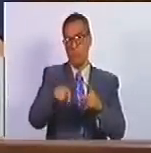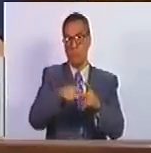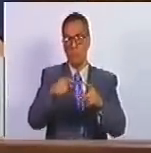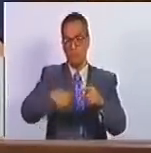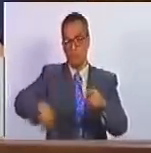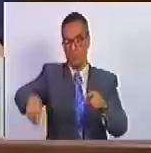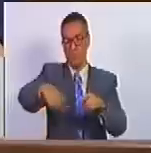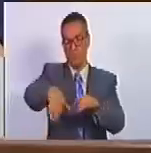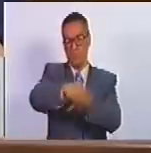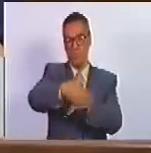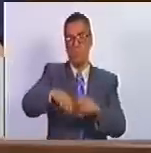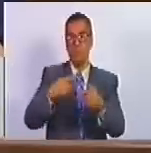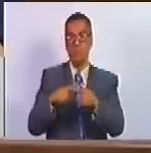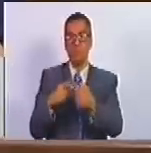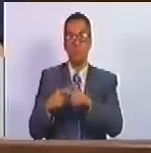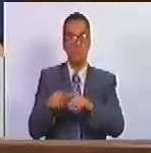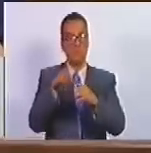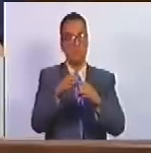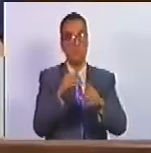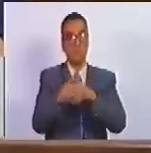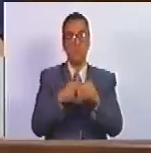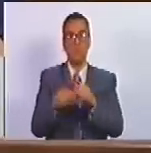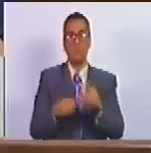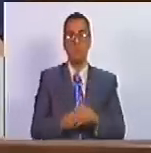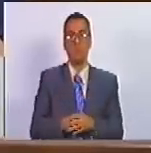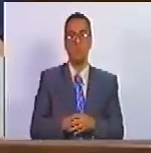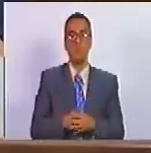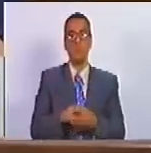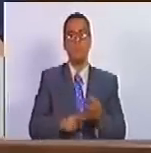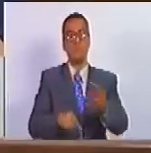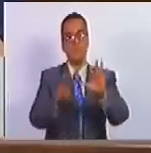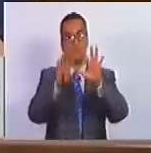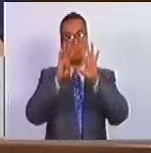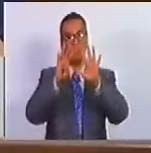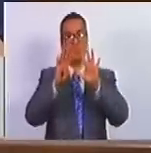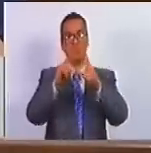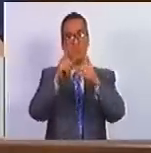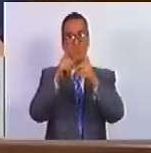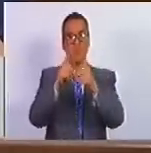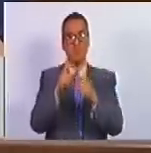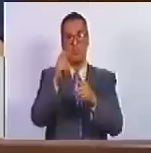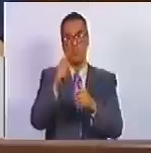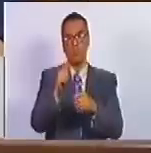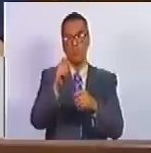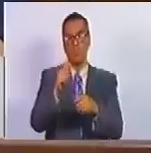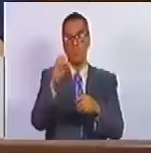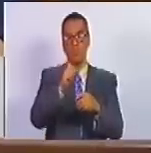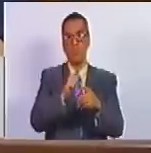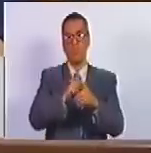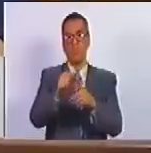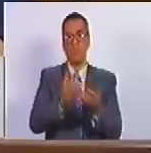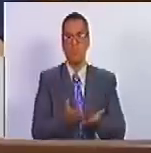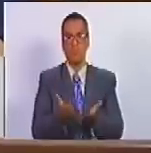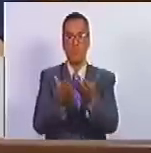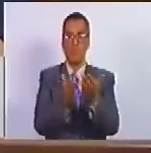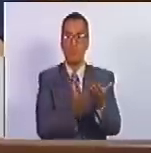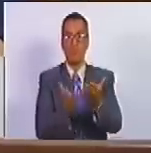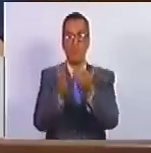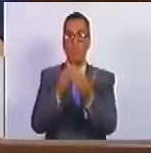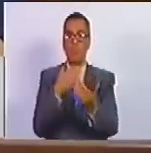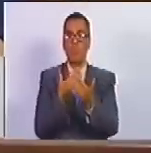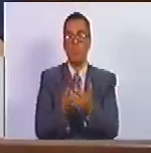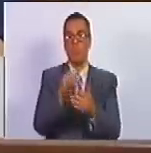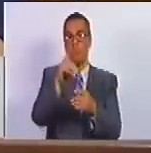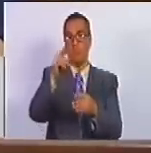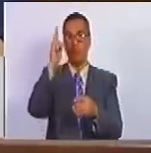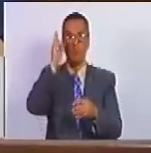de la vía y otras variables aplicables. 9. Tasa por habilitación de servicios, hasta un monto